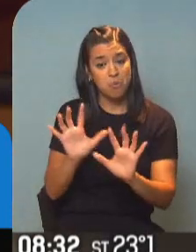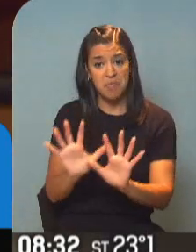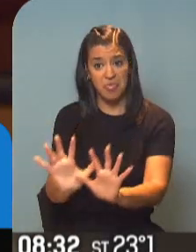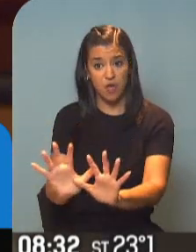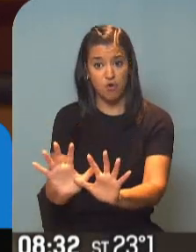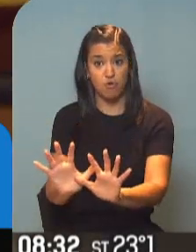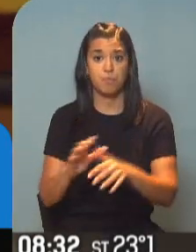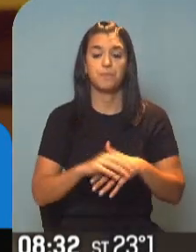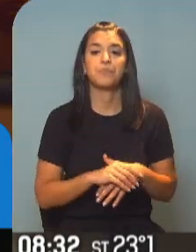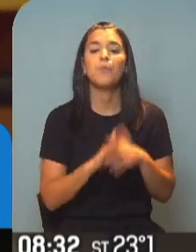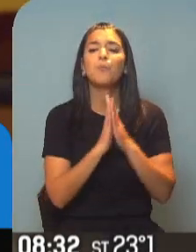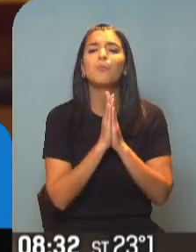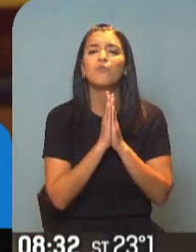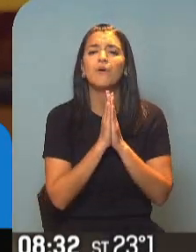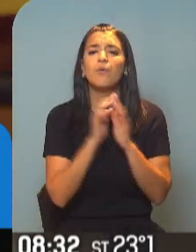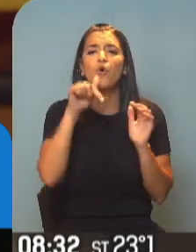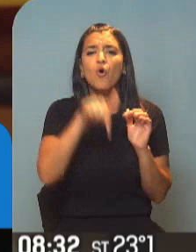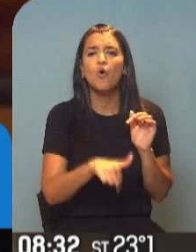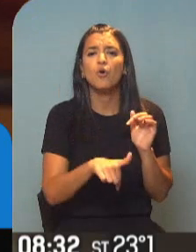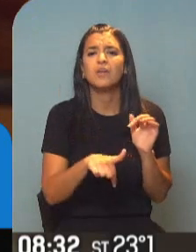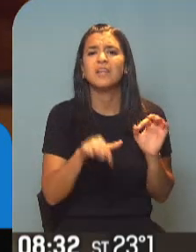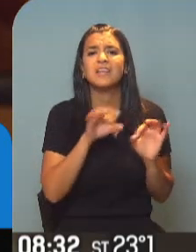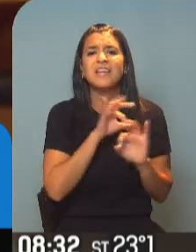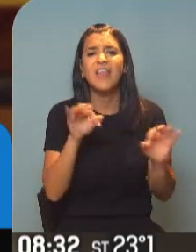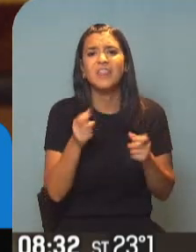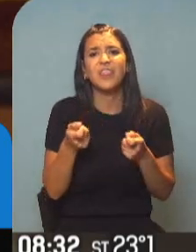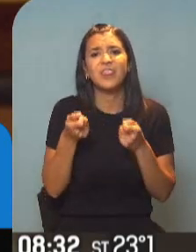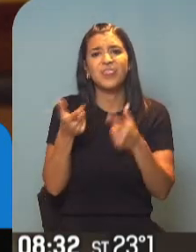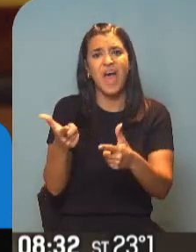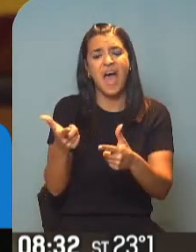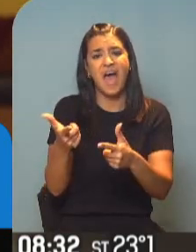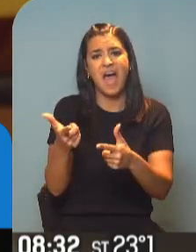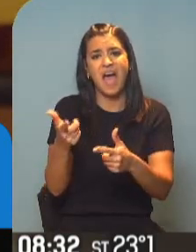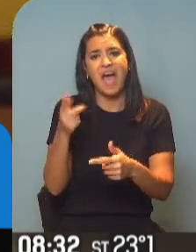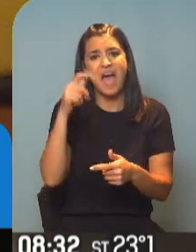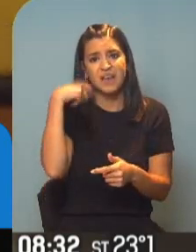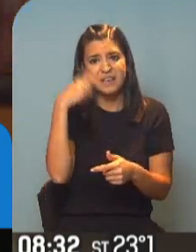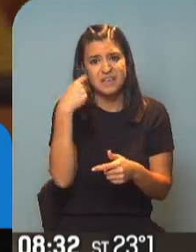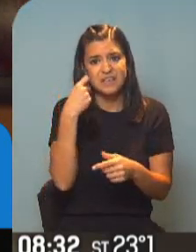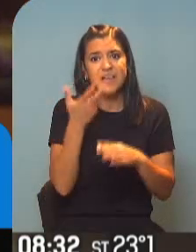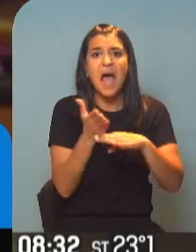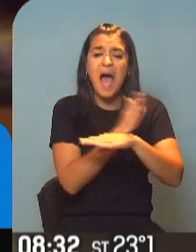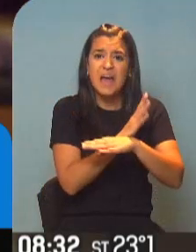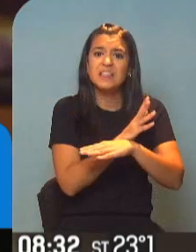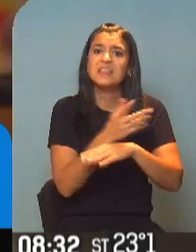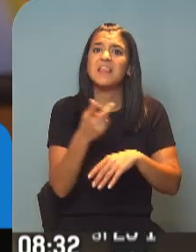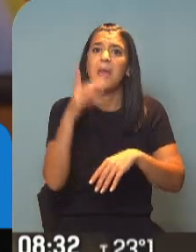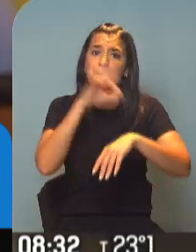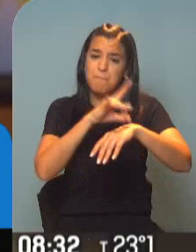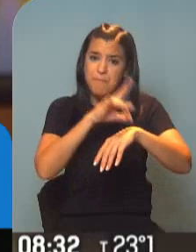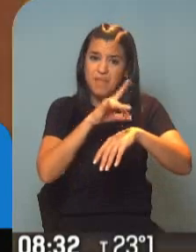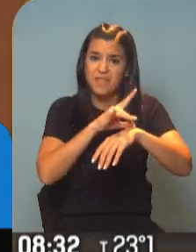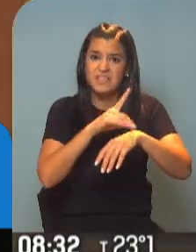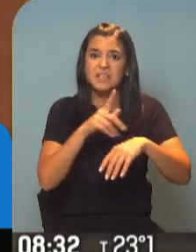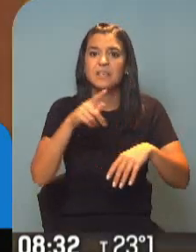favor nadie hoy cede a su animal si no ha recibido el consejo de su médico veterinario de confianza se